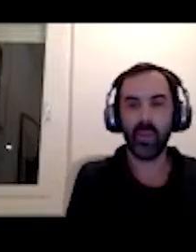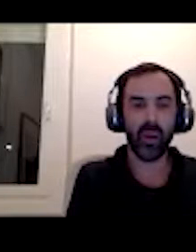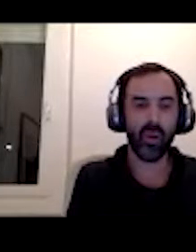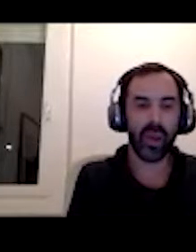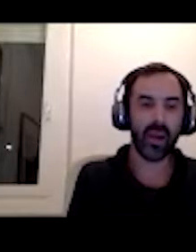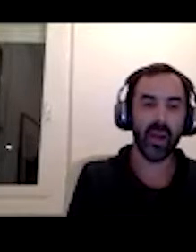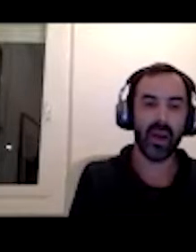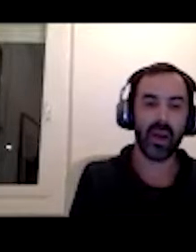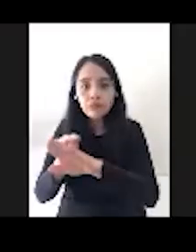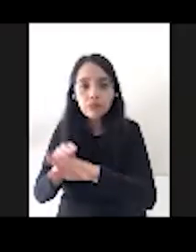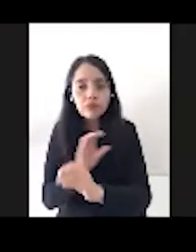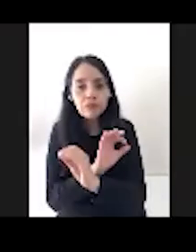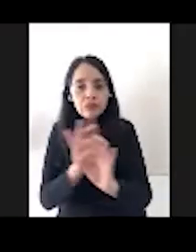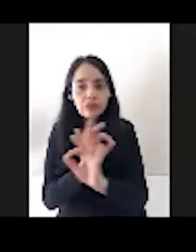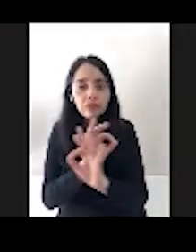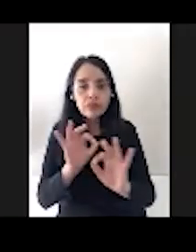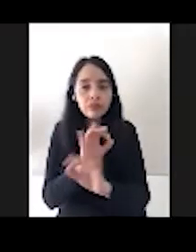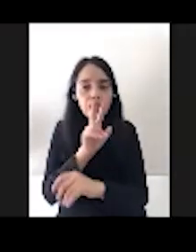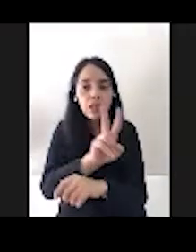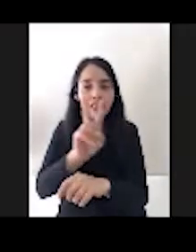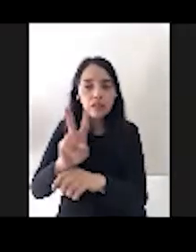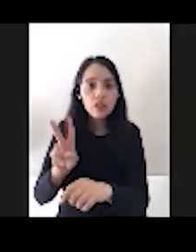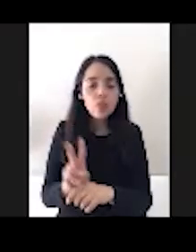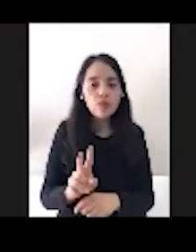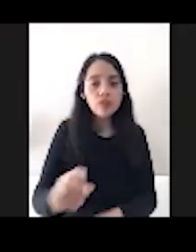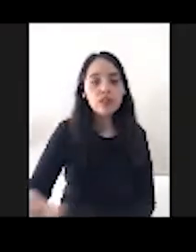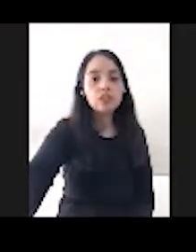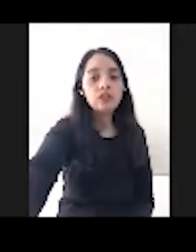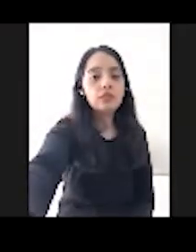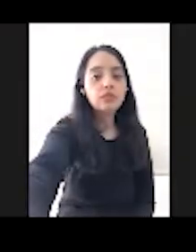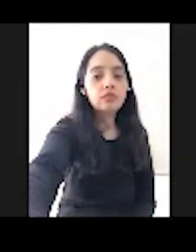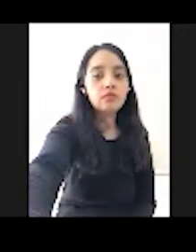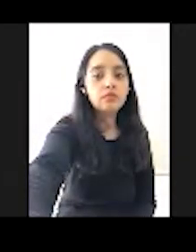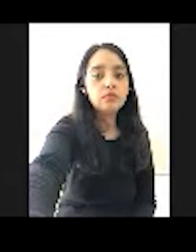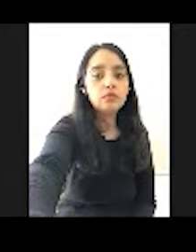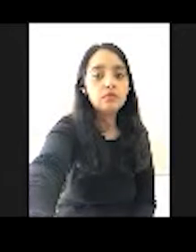la práctica pedagógica a los profesores y a las escuelas en general.